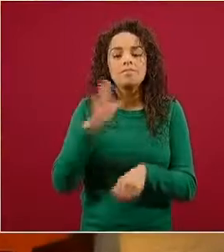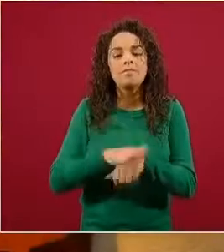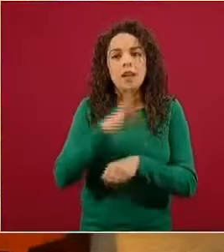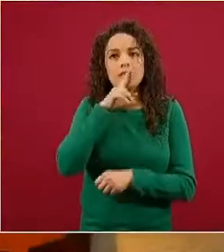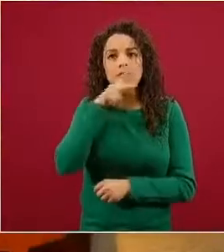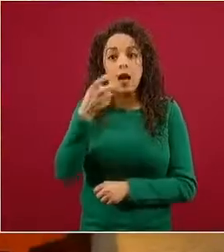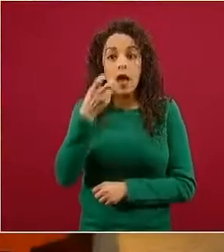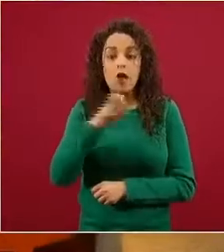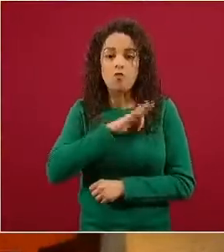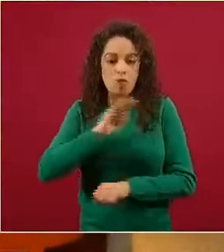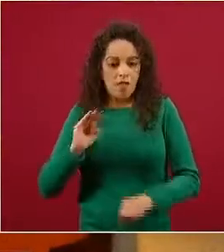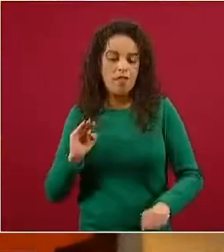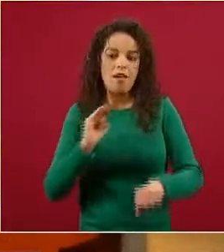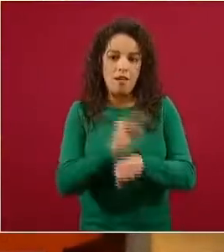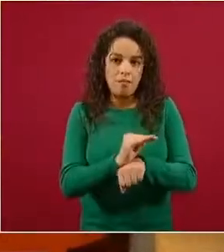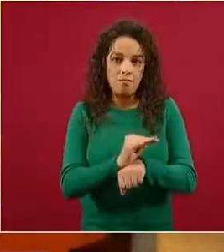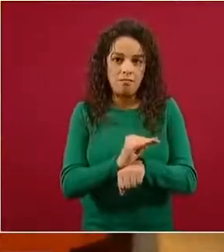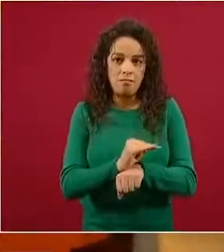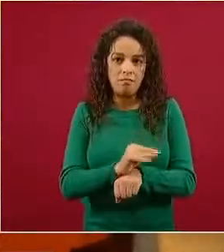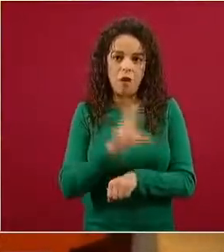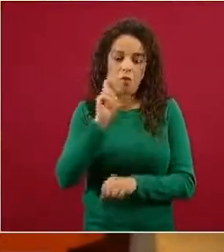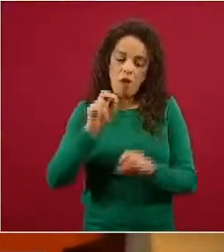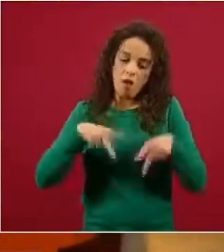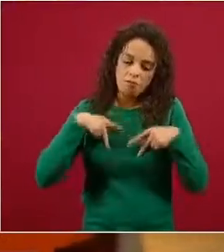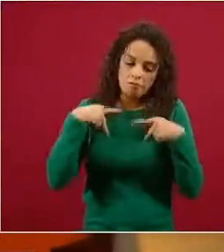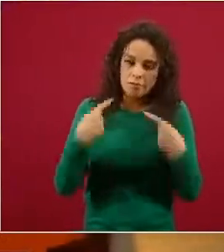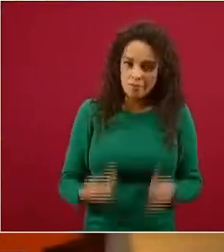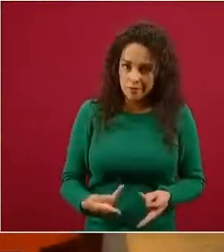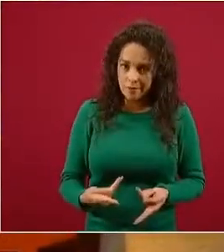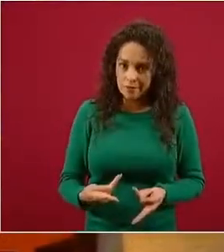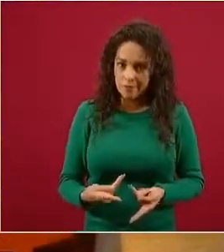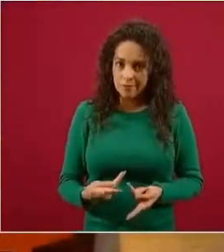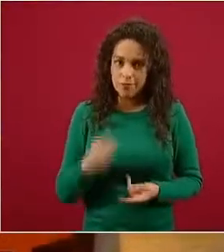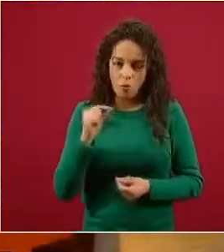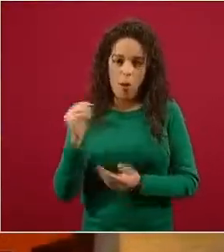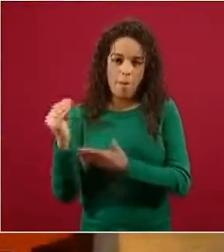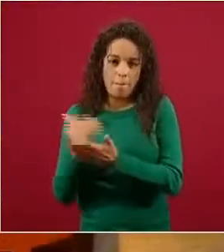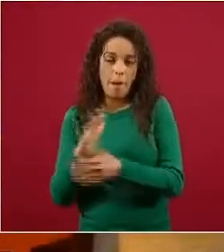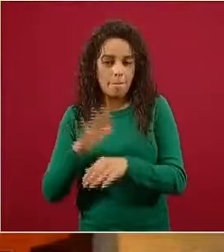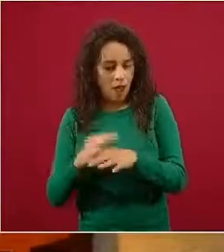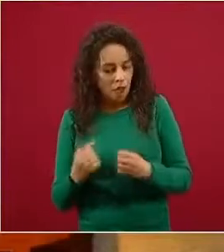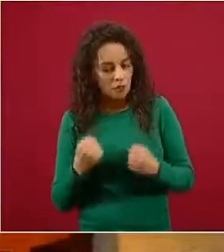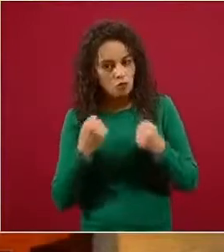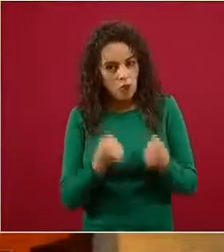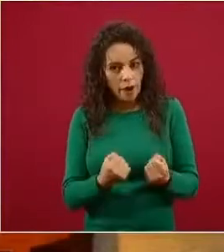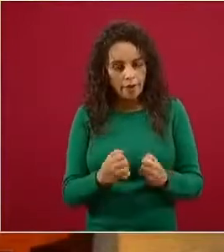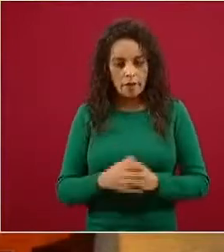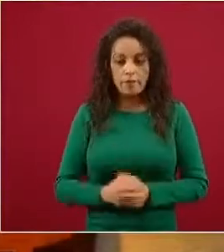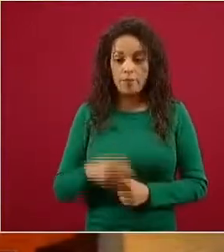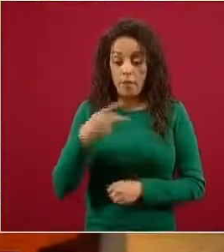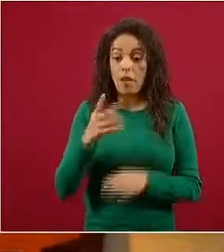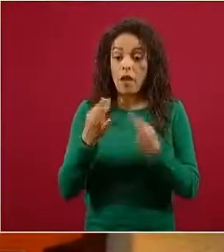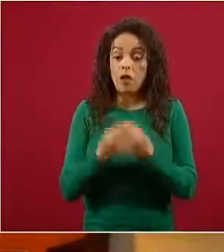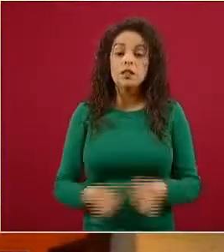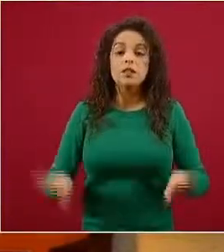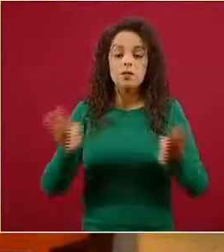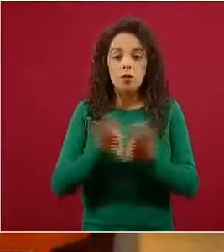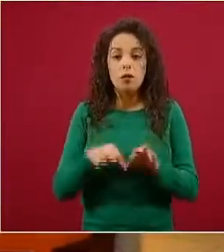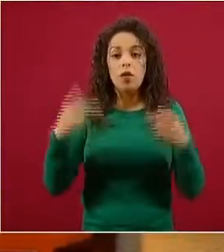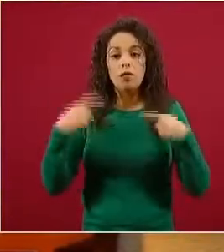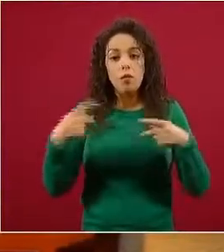decir, con eso, con lo que traemos, es con lo que lo vamos a afrontar. Entonces, eso hace que varíe, es